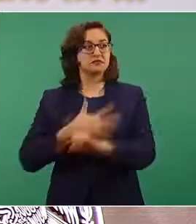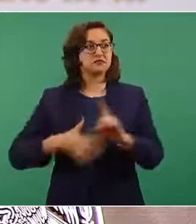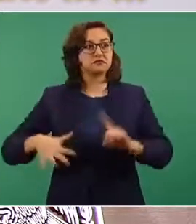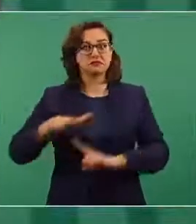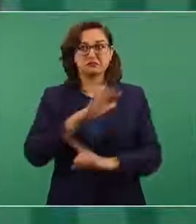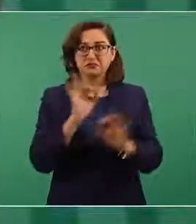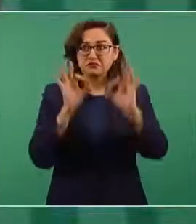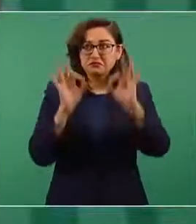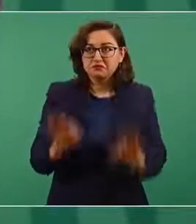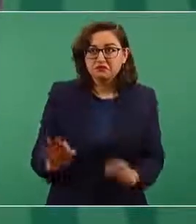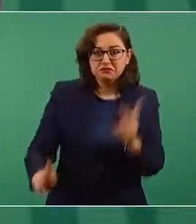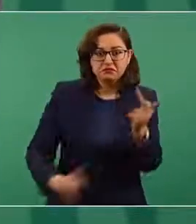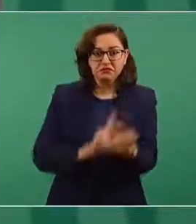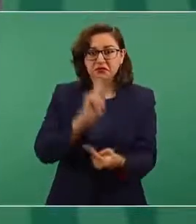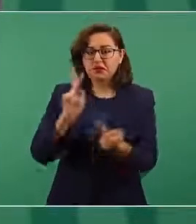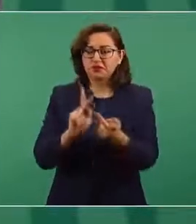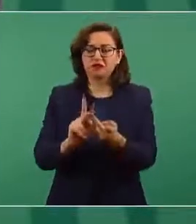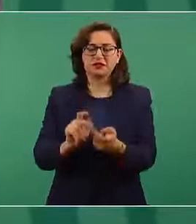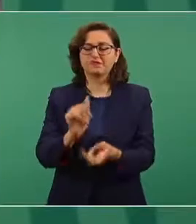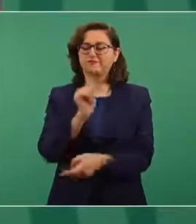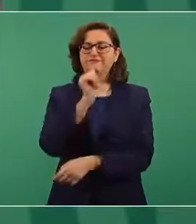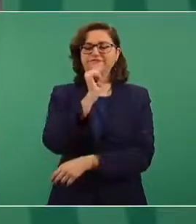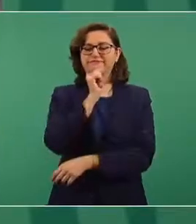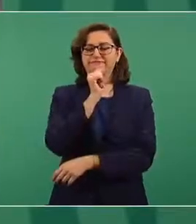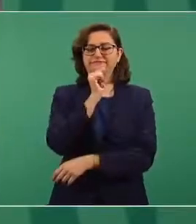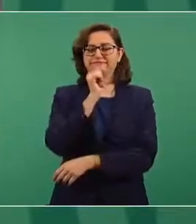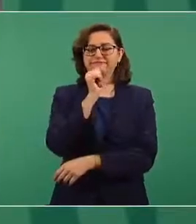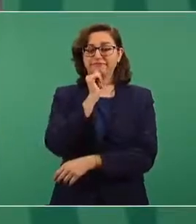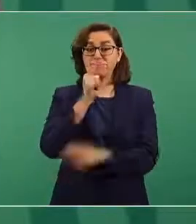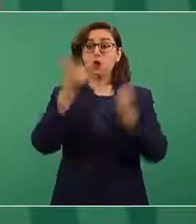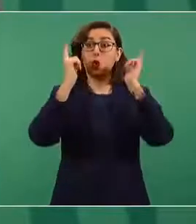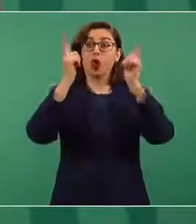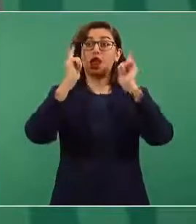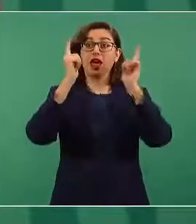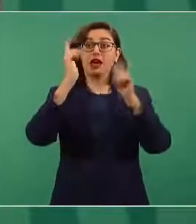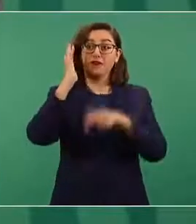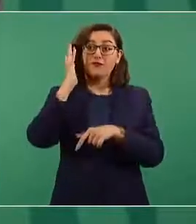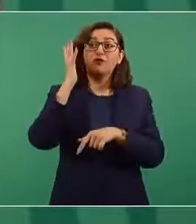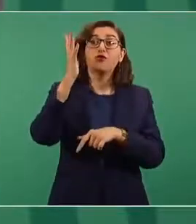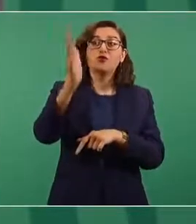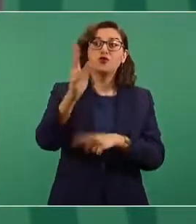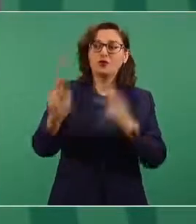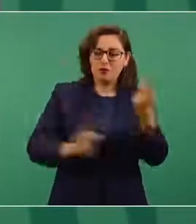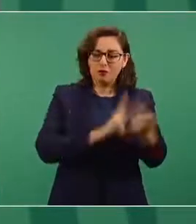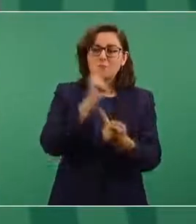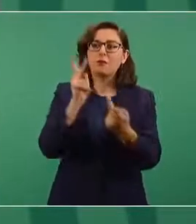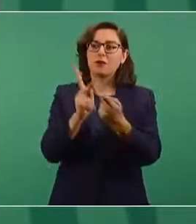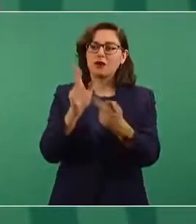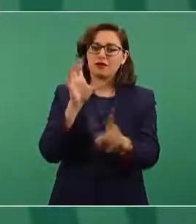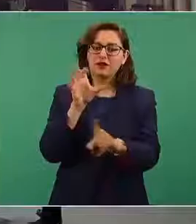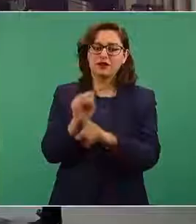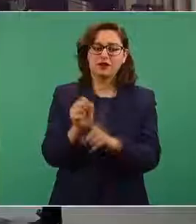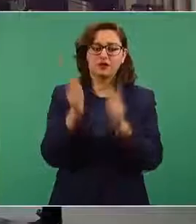vivimos en una sociedad perfecta. Aspiramos a vivir en una sociedad